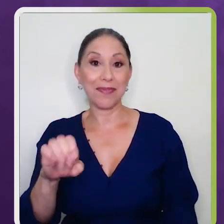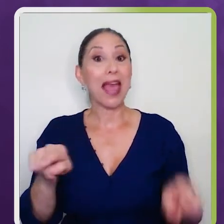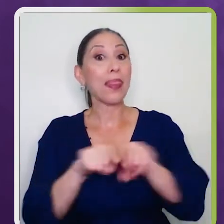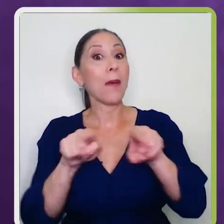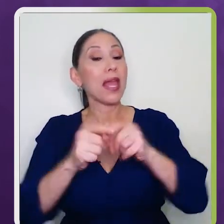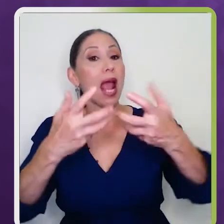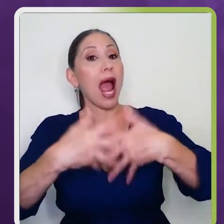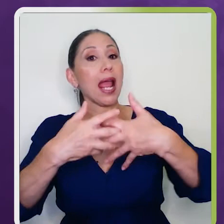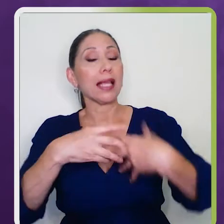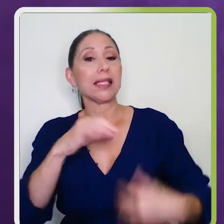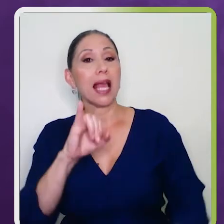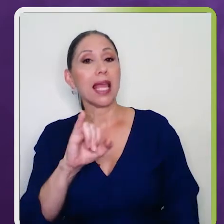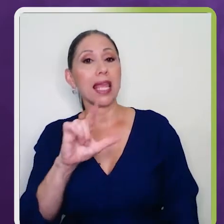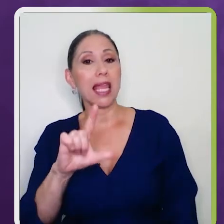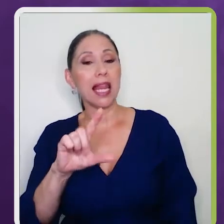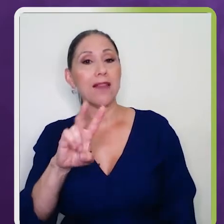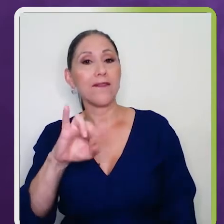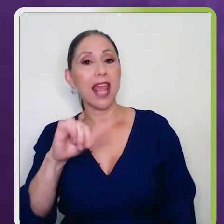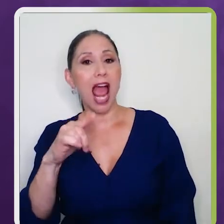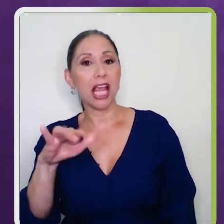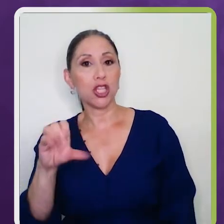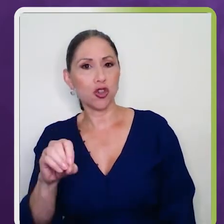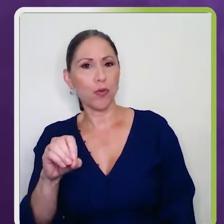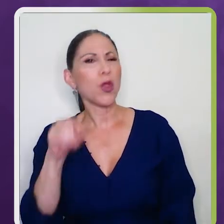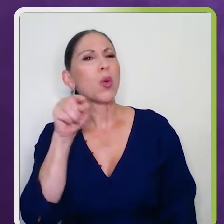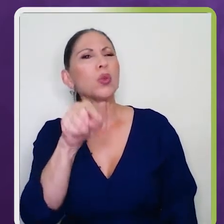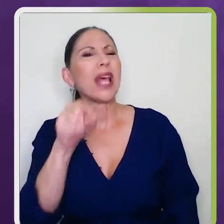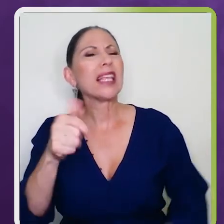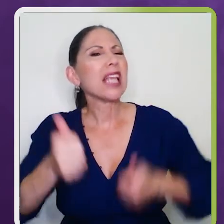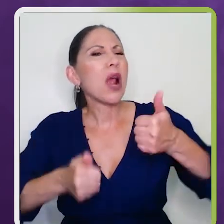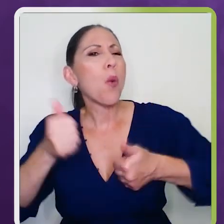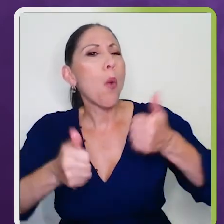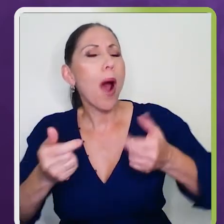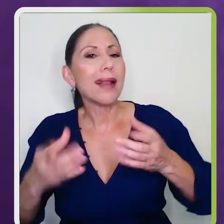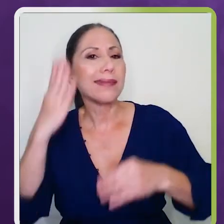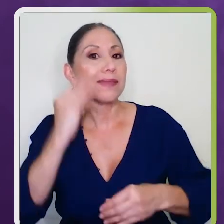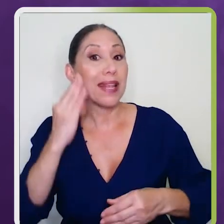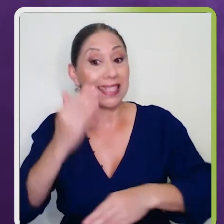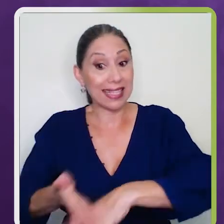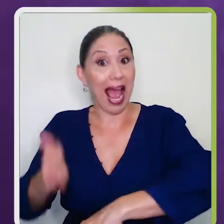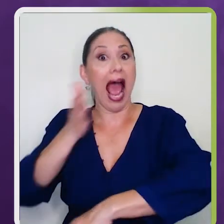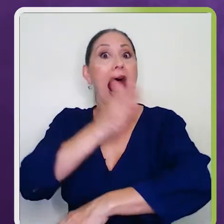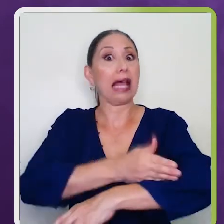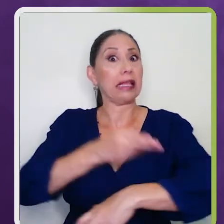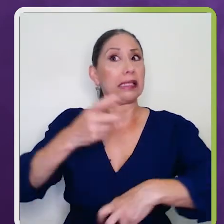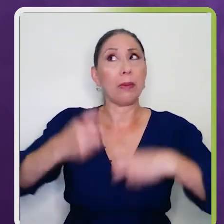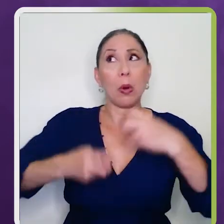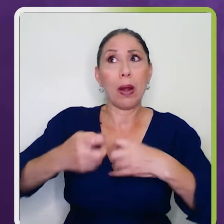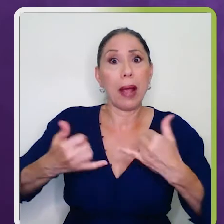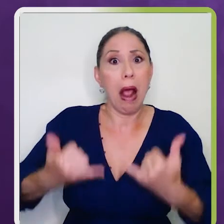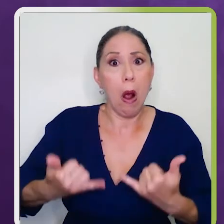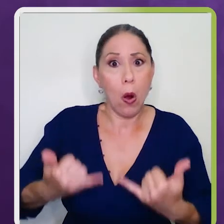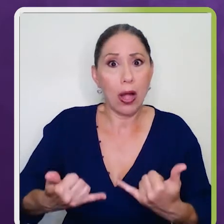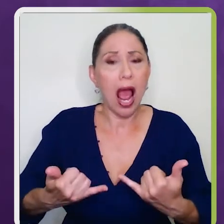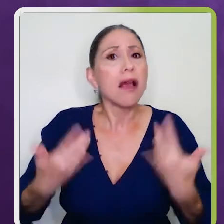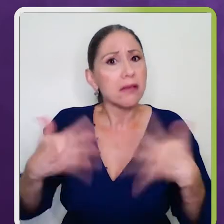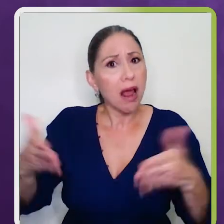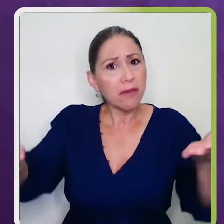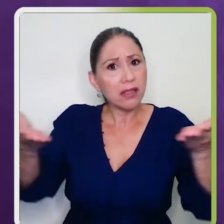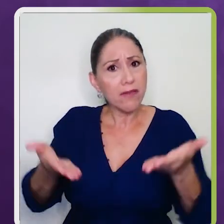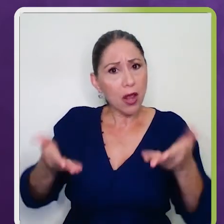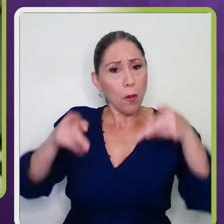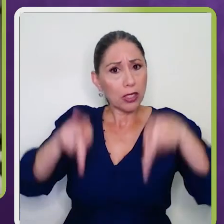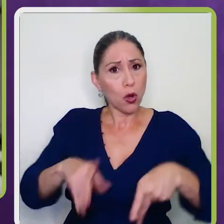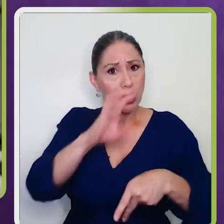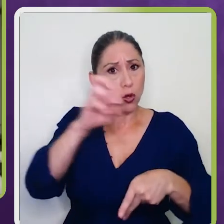¿cuáles experiencias han tenido ustedes? Porque, bueno, antes de toda esta crisis también recibieron grupos no solo de costarricenses en condición de discapacidad,